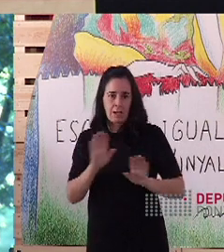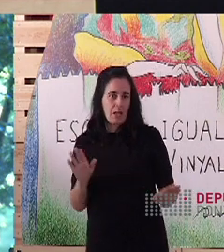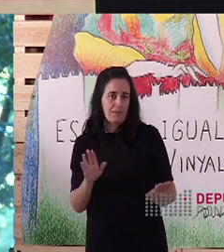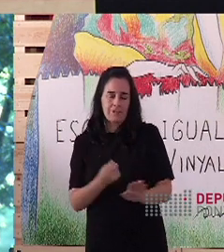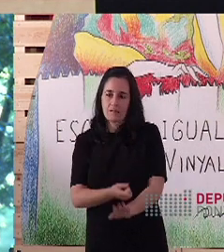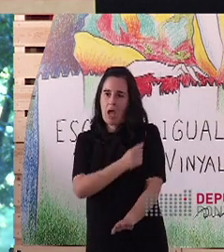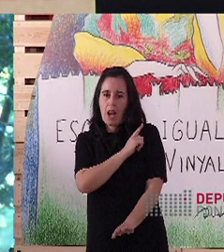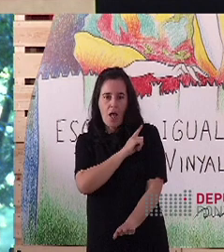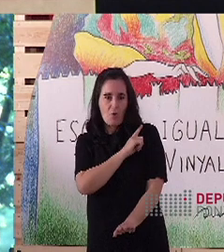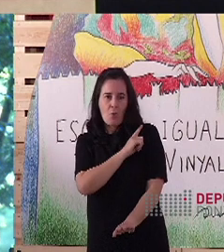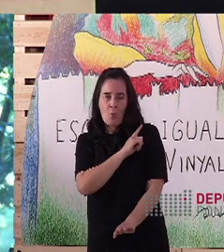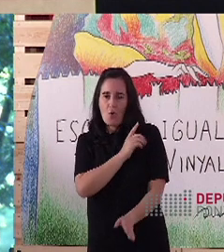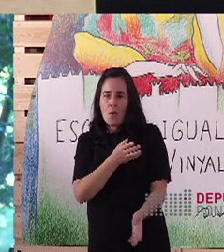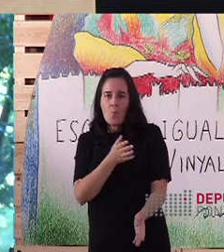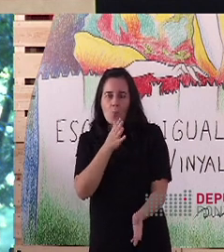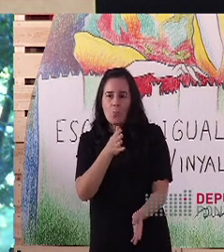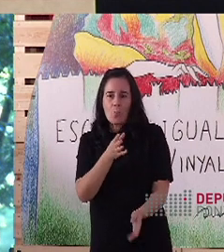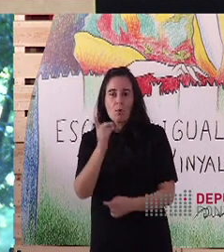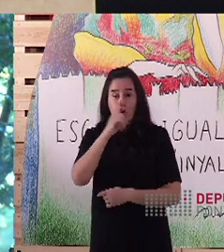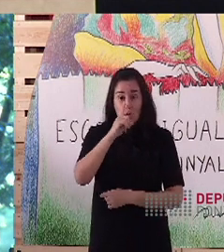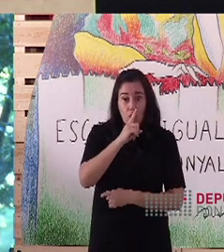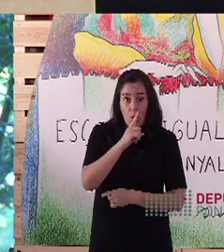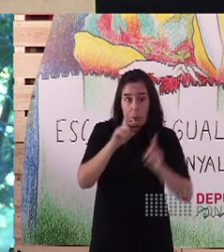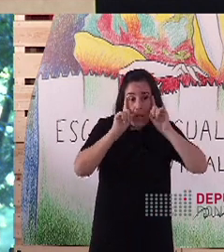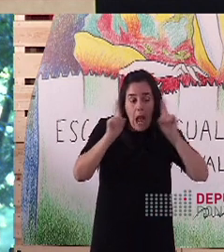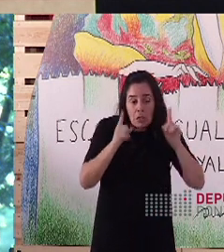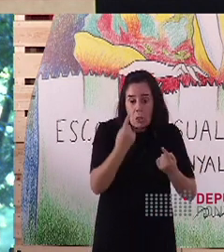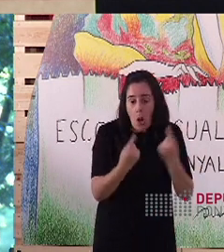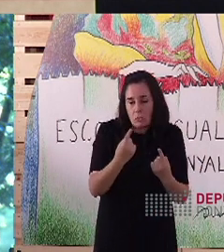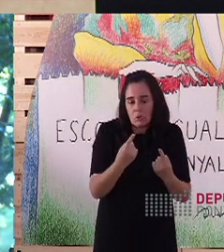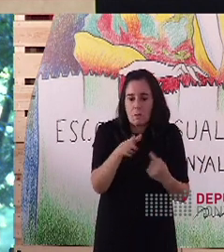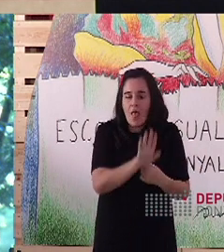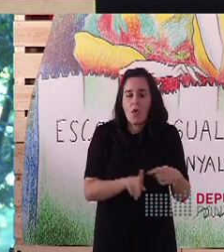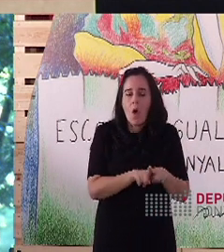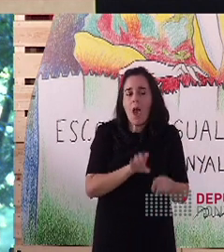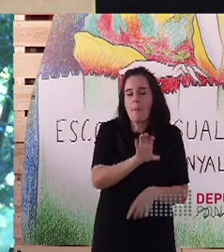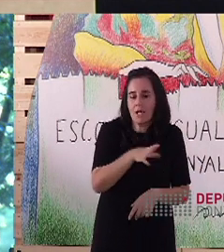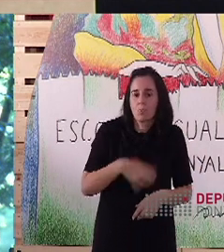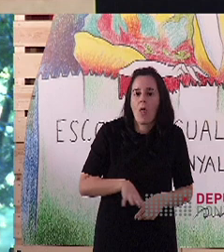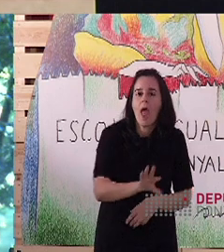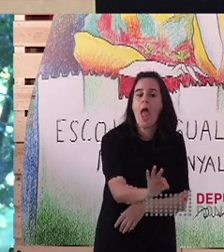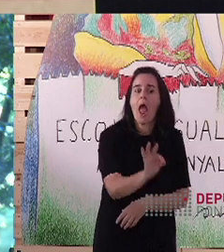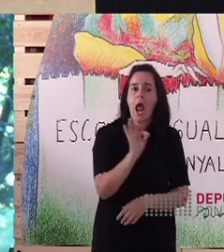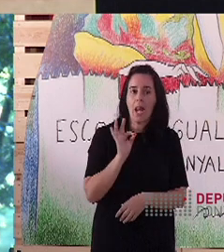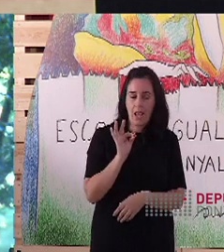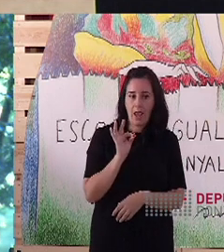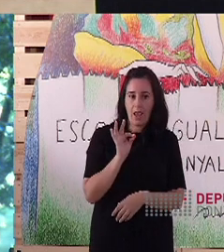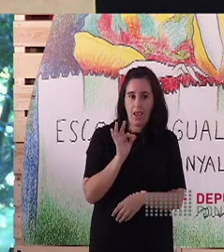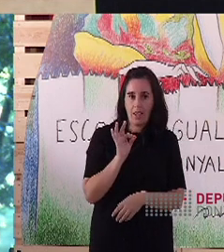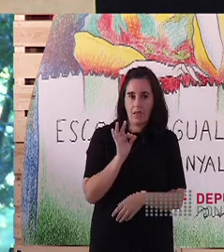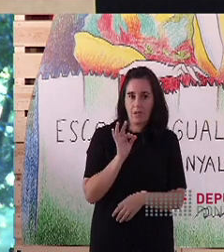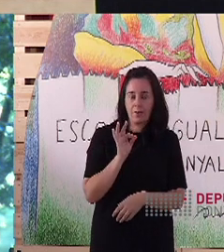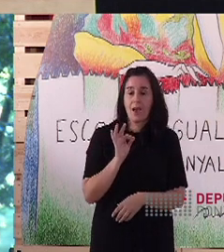prostitución, en muchos casos, es una elección para algunos países, que un ministro